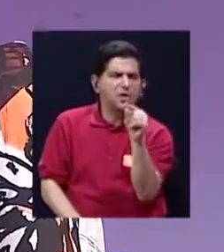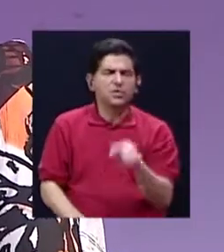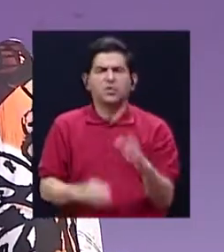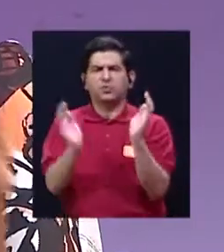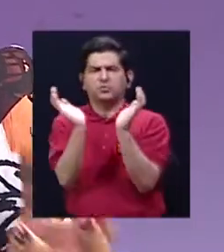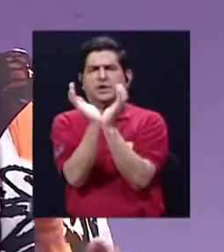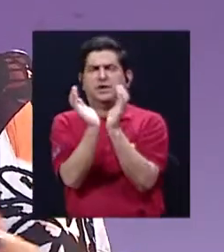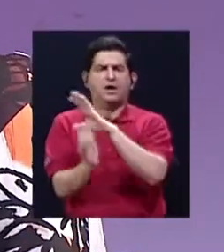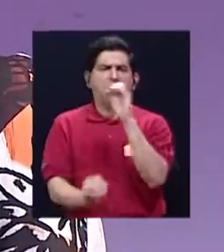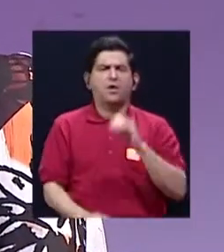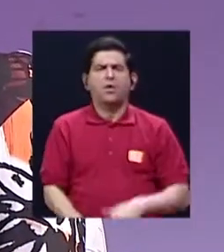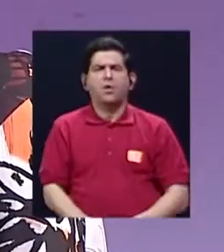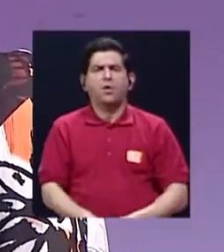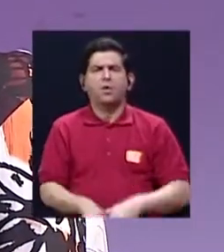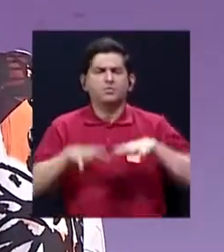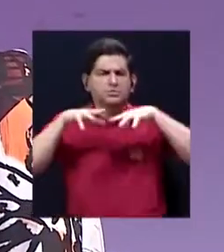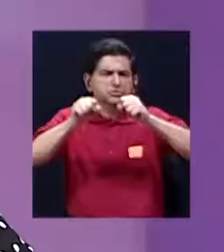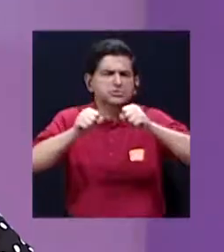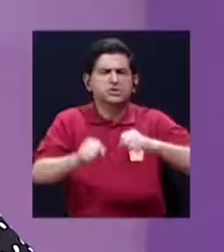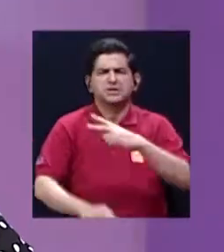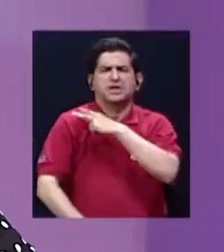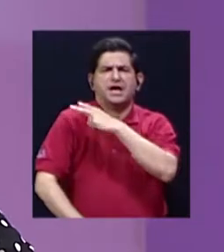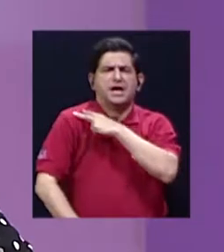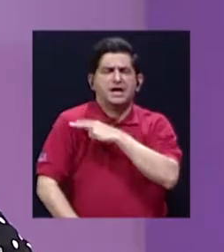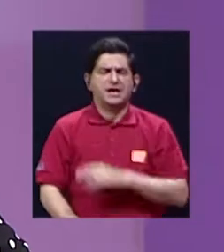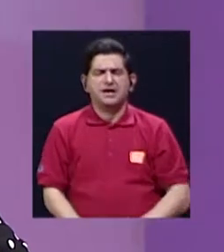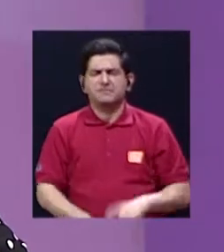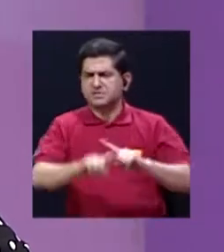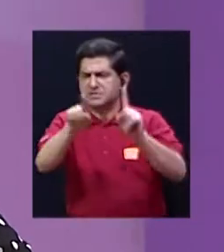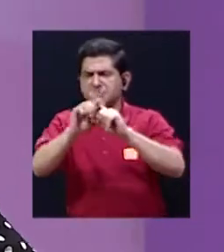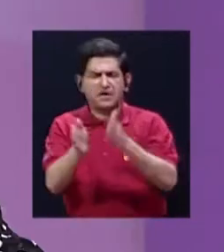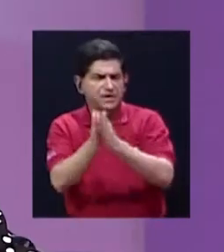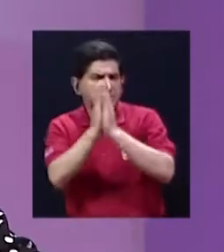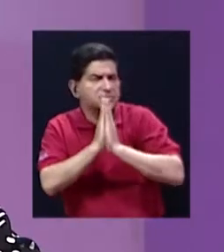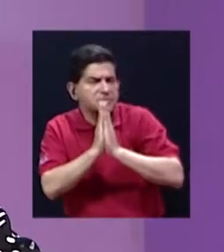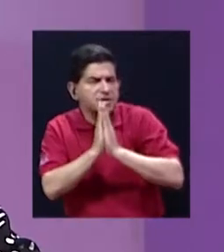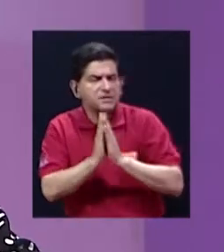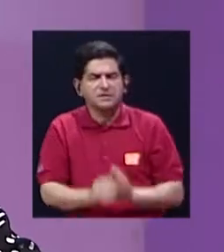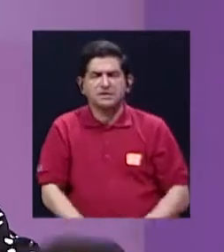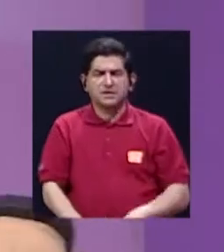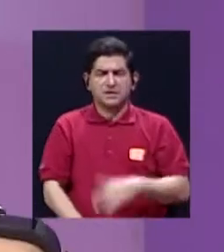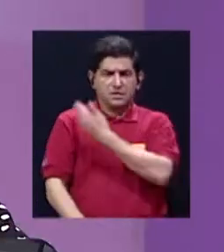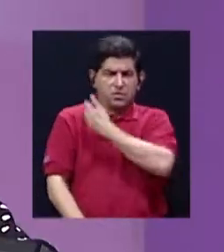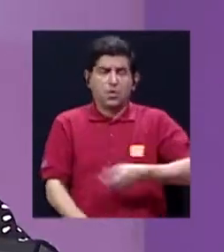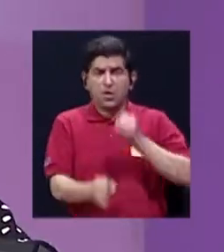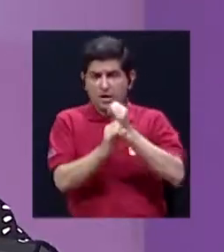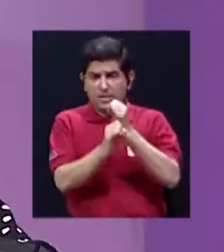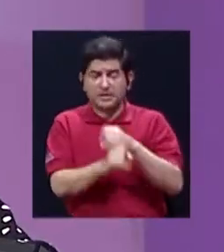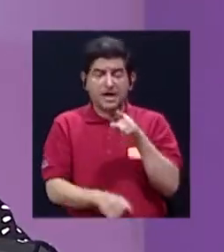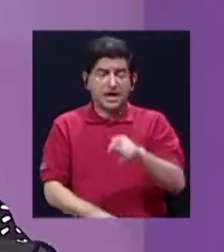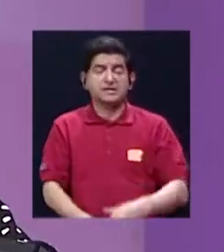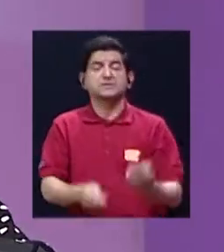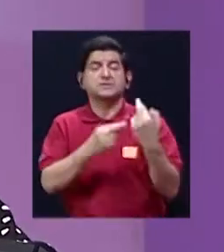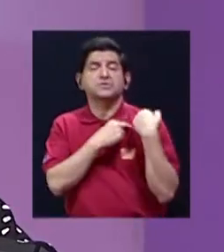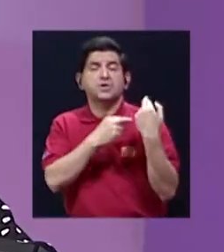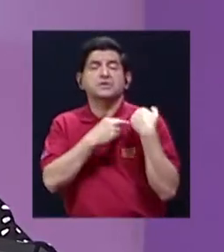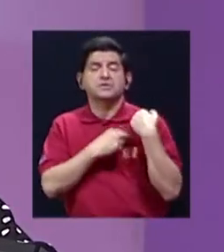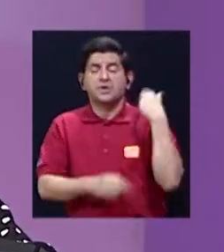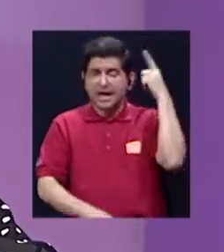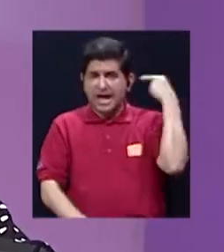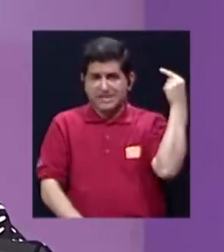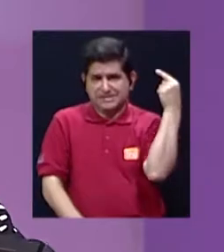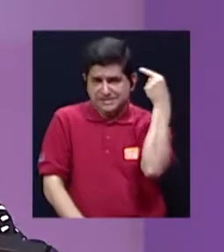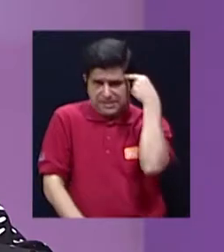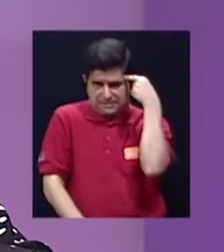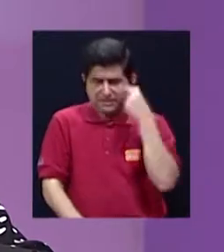pedir alguna cita con algún jerarca, alguna jerarca con la Presidenta hay que recordar que esto es una responsabilidad estatal,